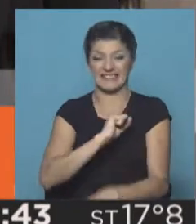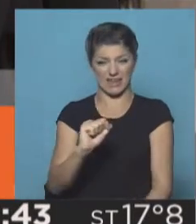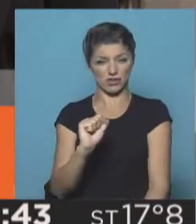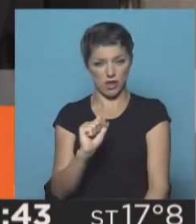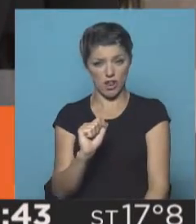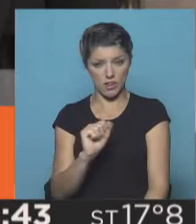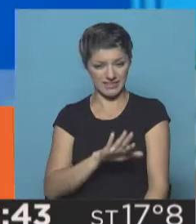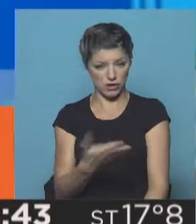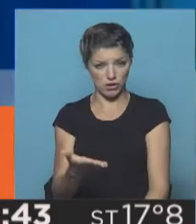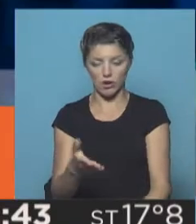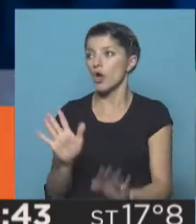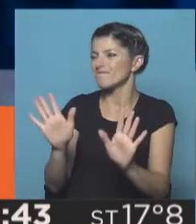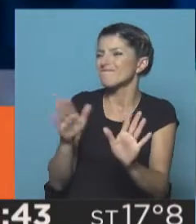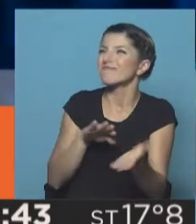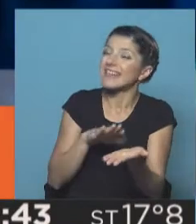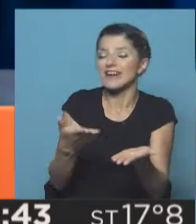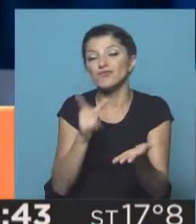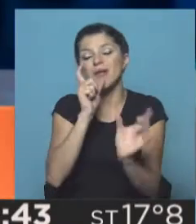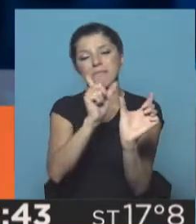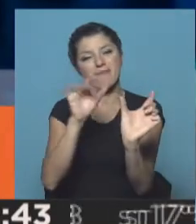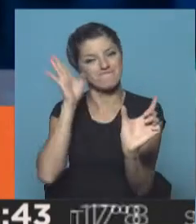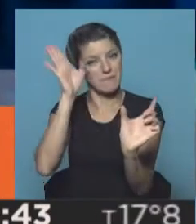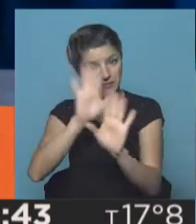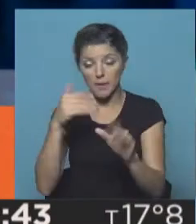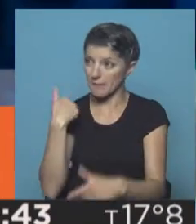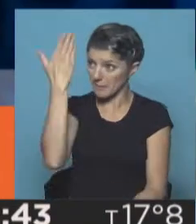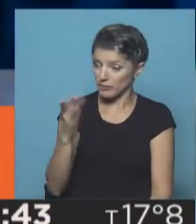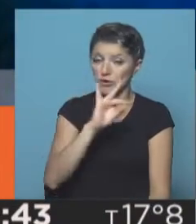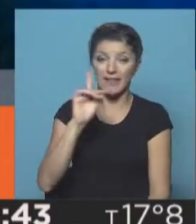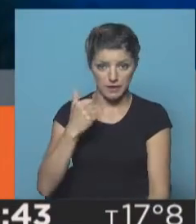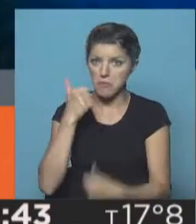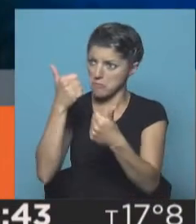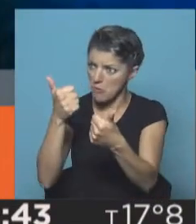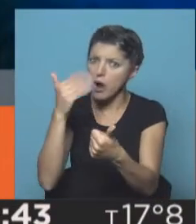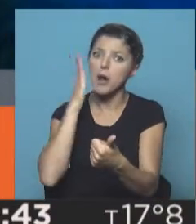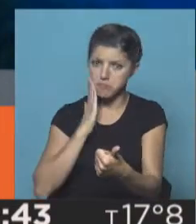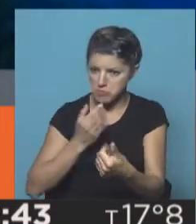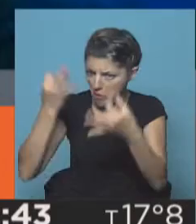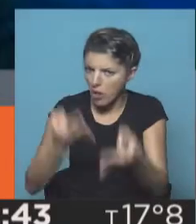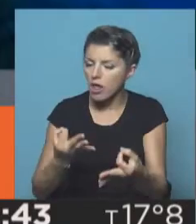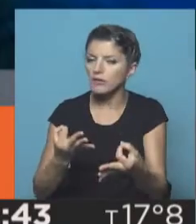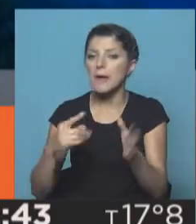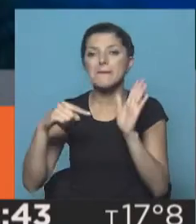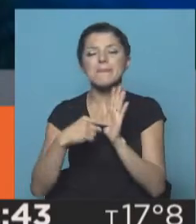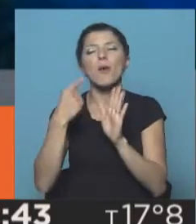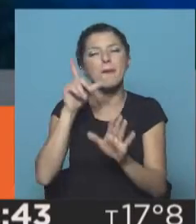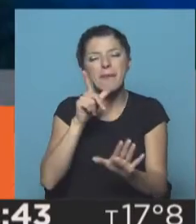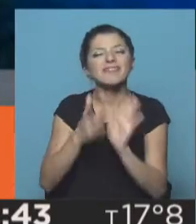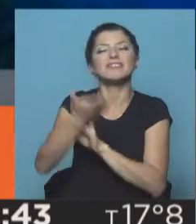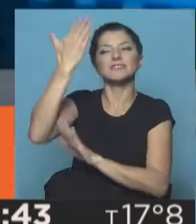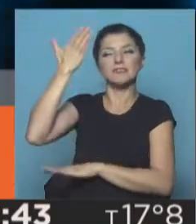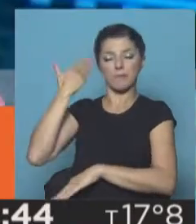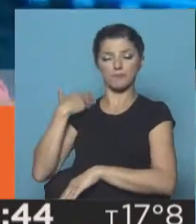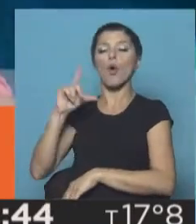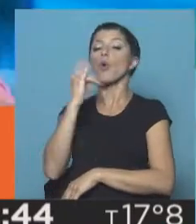que Dilma es una muy buena persona, es una gente honesta, pero creo que hubo un equívoco muy serio desde el primer gobierno de Lula. O sea, Lula llega